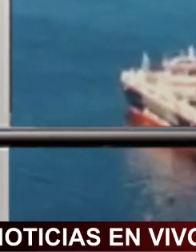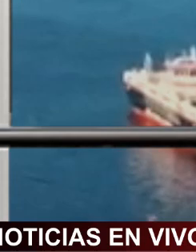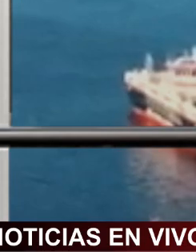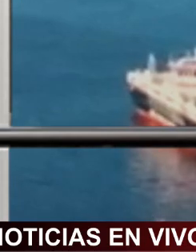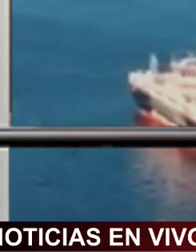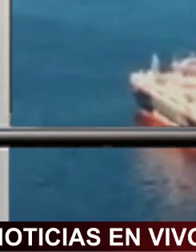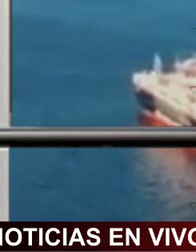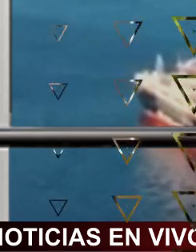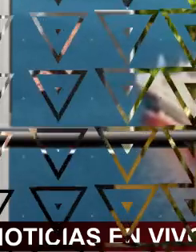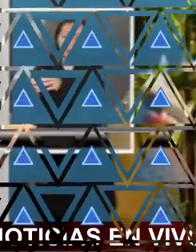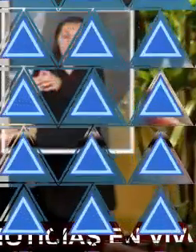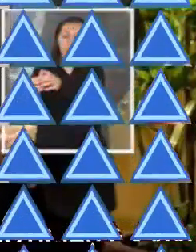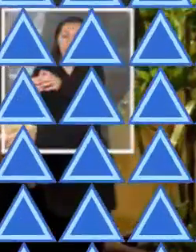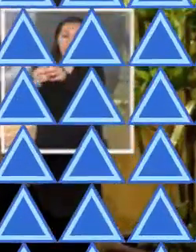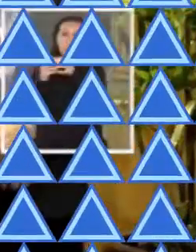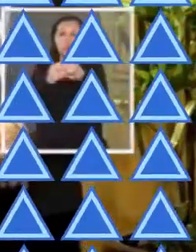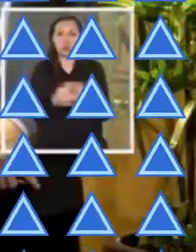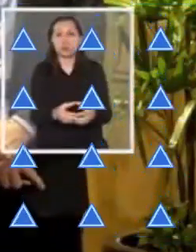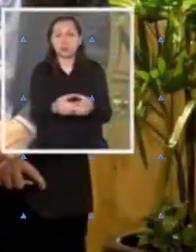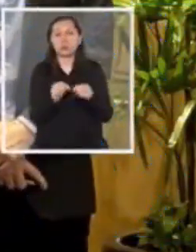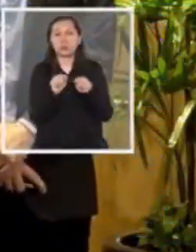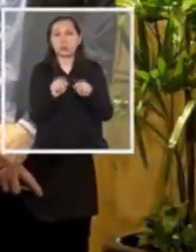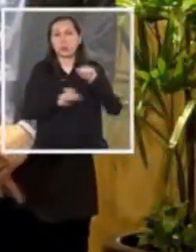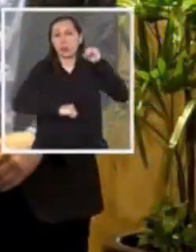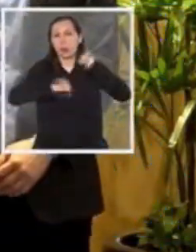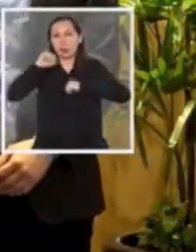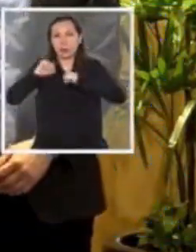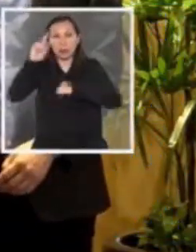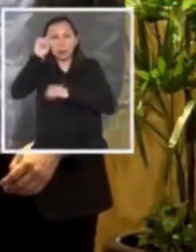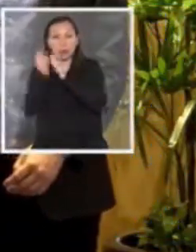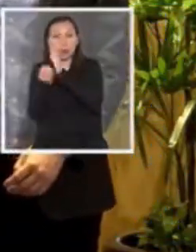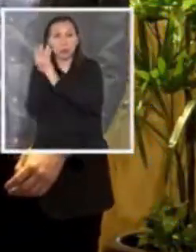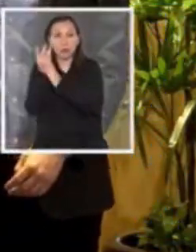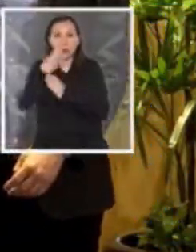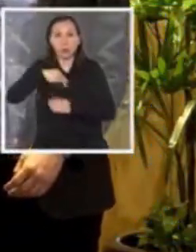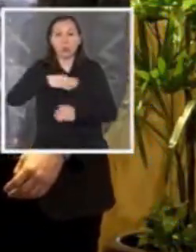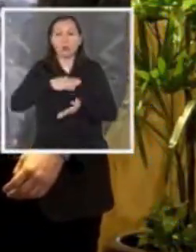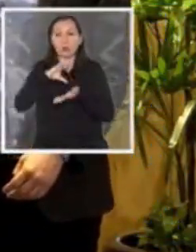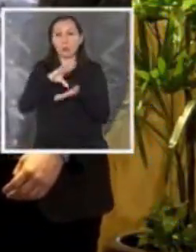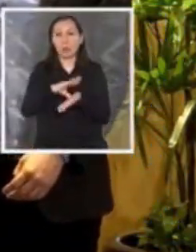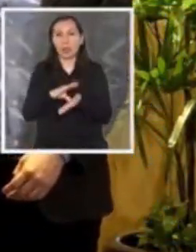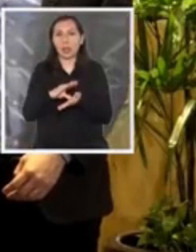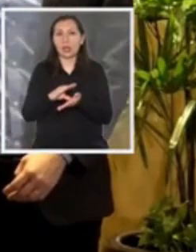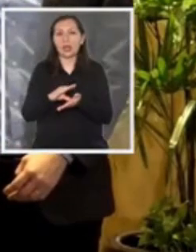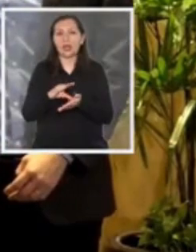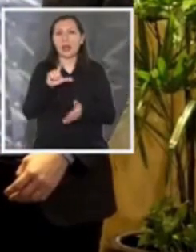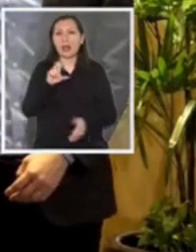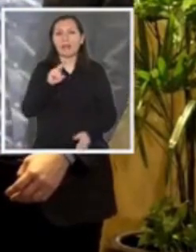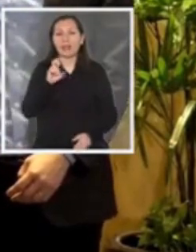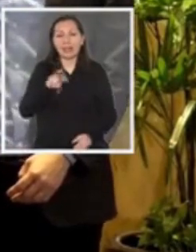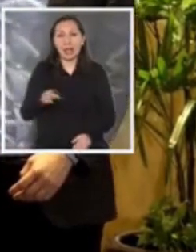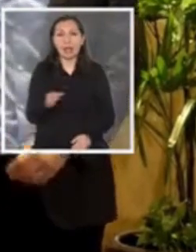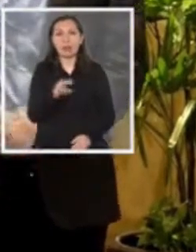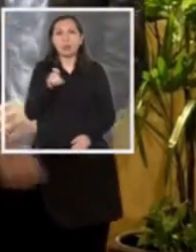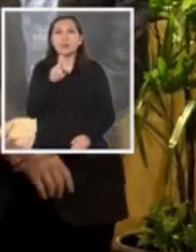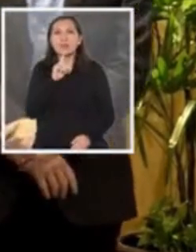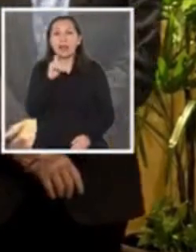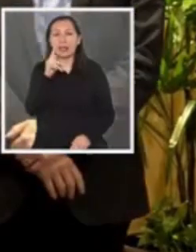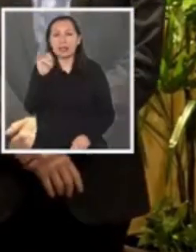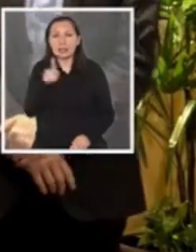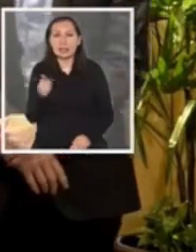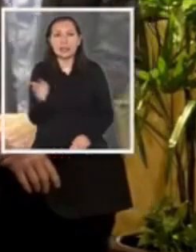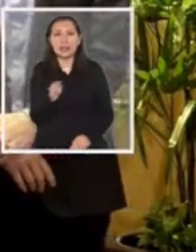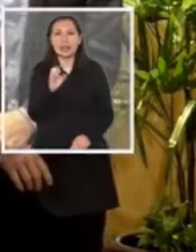allí y decía lo siguiente. Empresarios innovadores de nuestro país, como son Constanza Levicán, Alejandra Mustakis y Juan